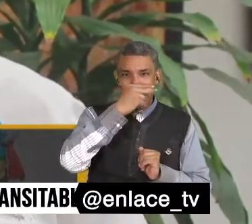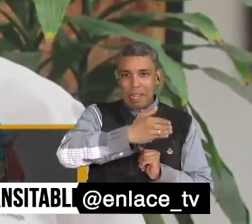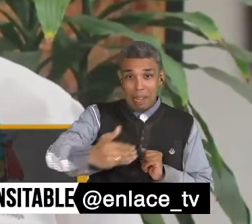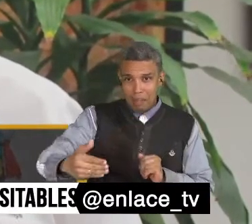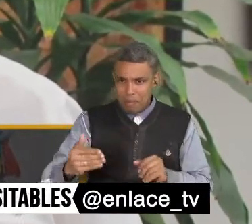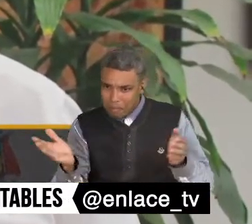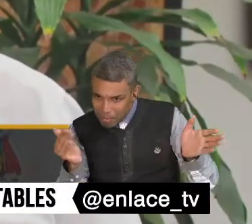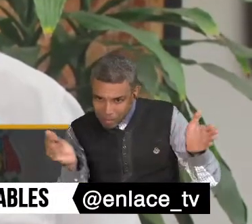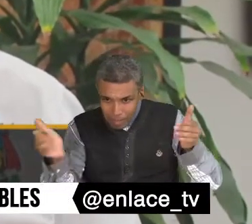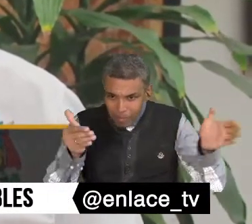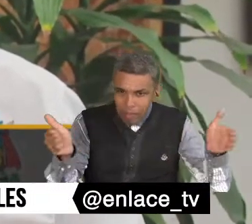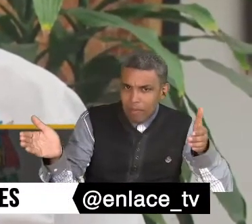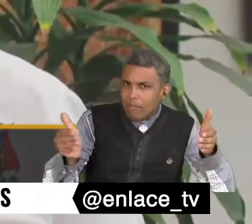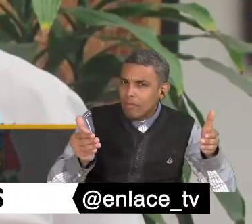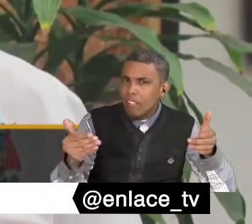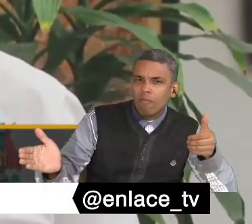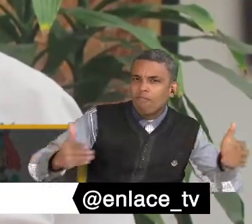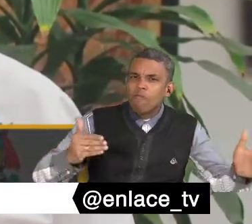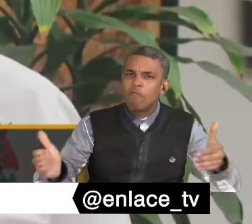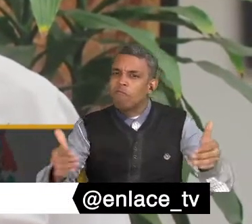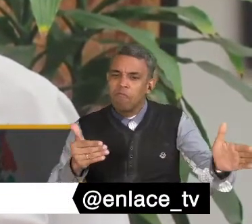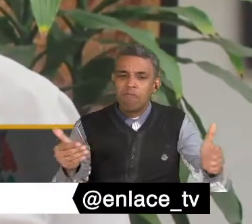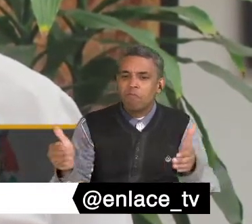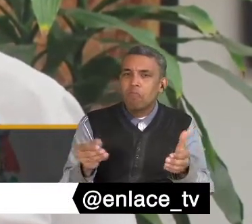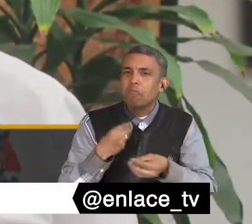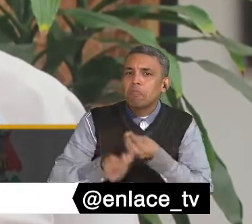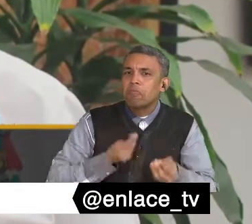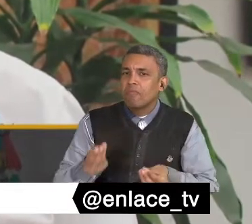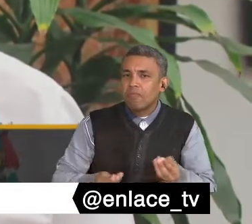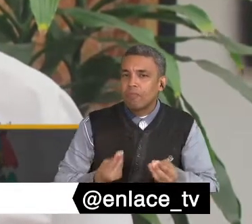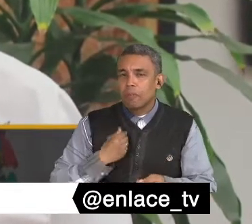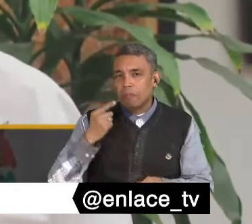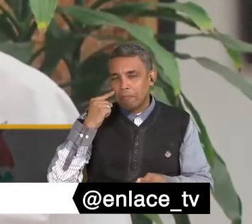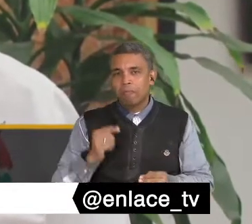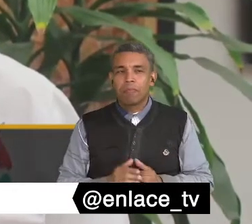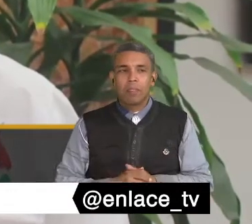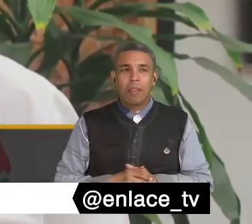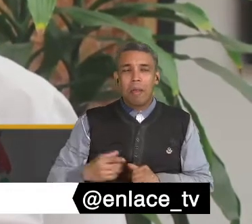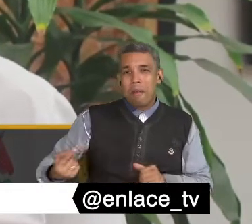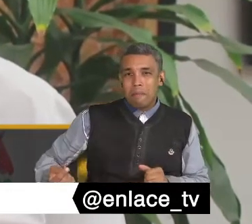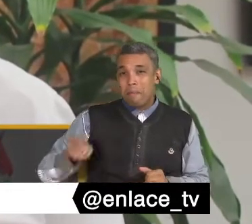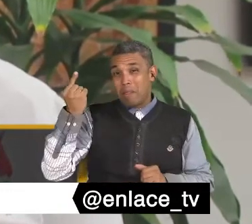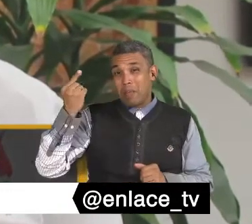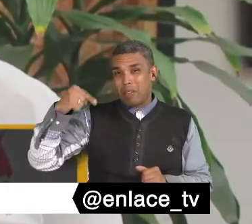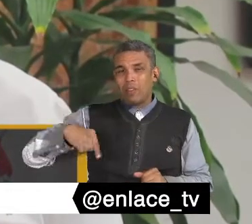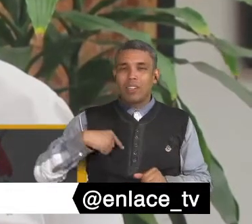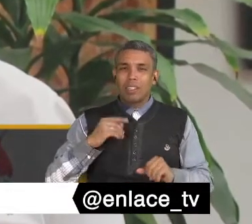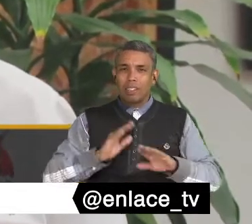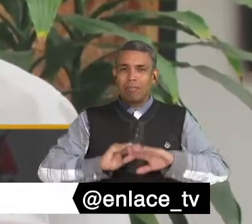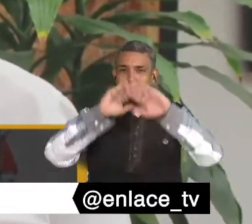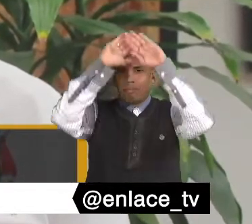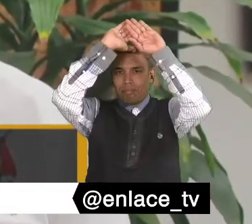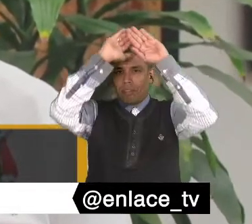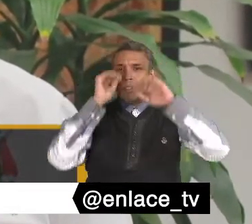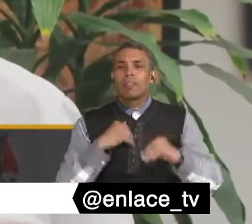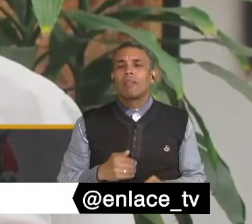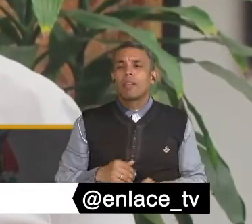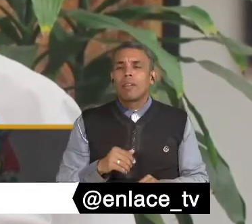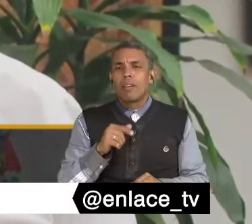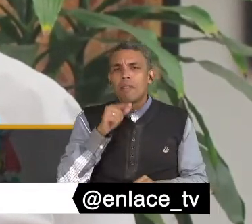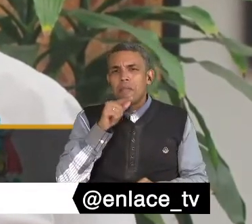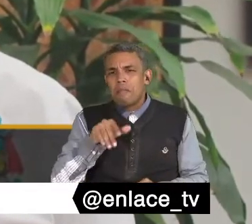cabo esta actividad y la prueba piloto pues es acá en la vereda Pueblo Regado. Queremos